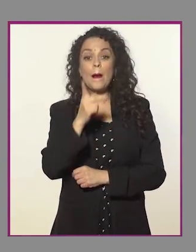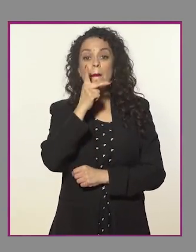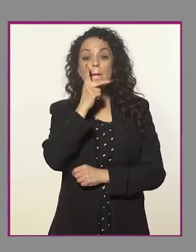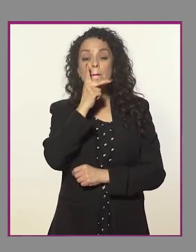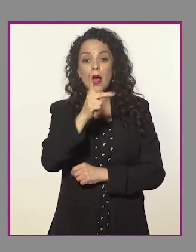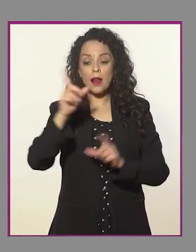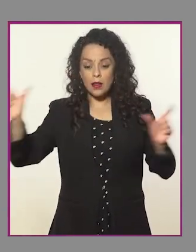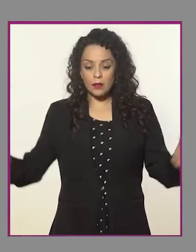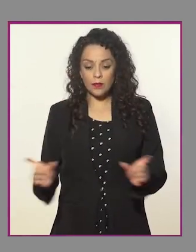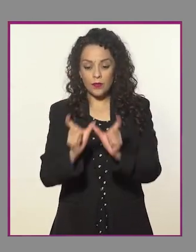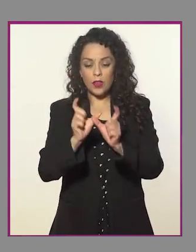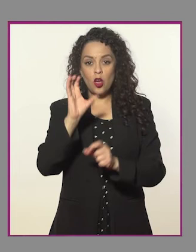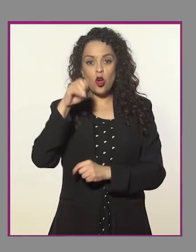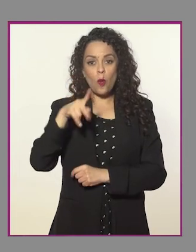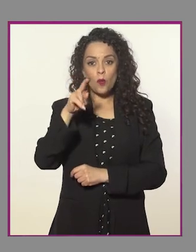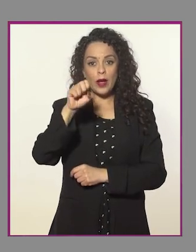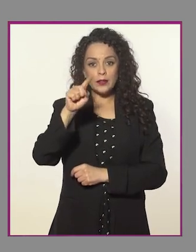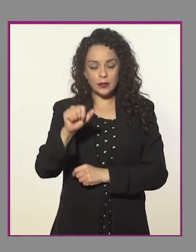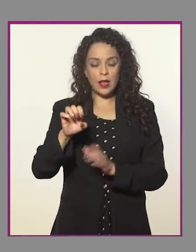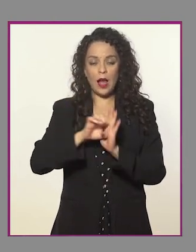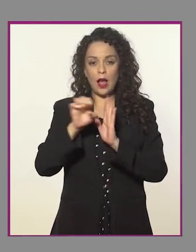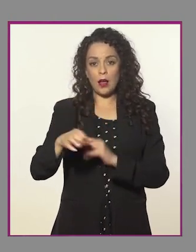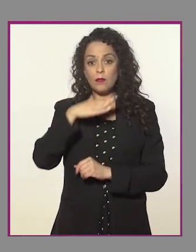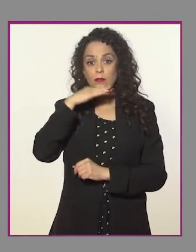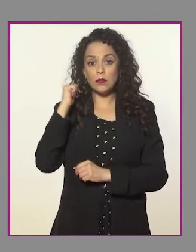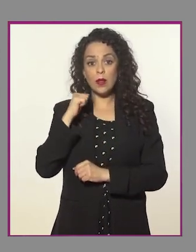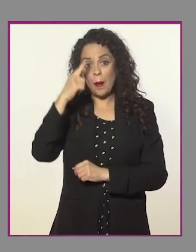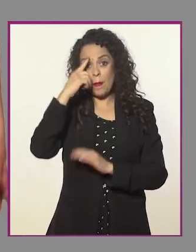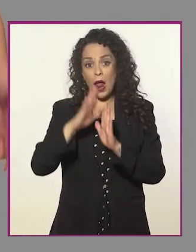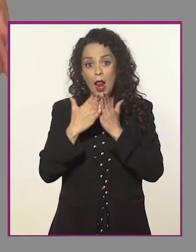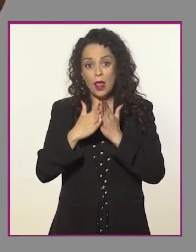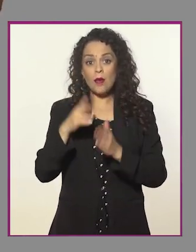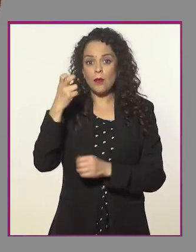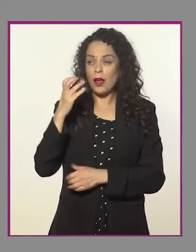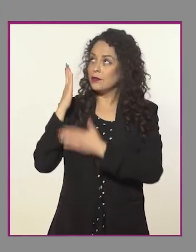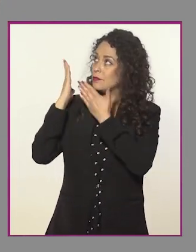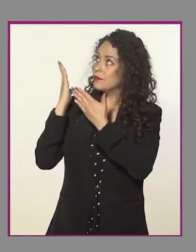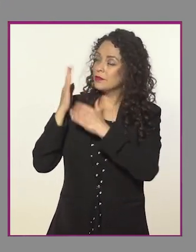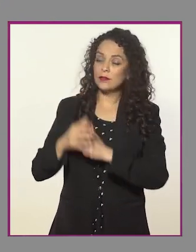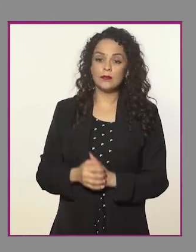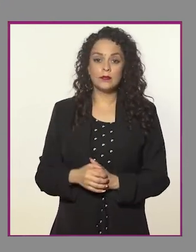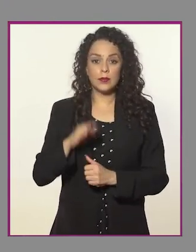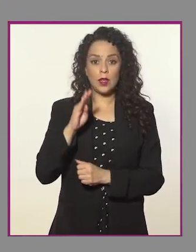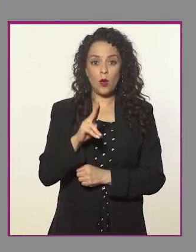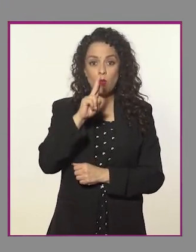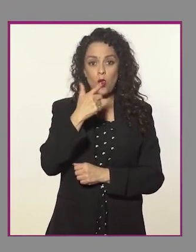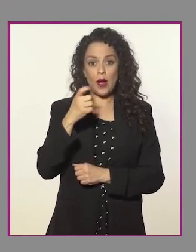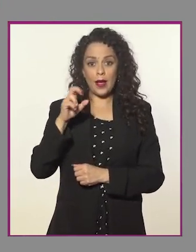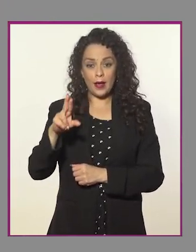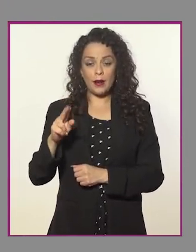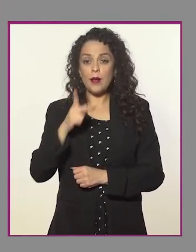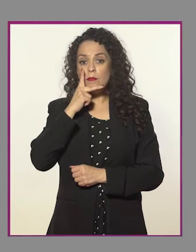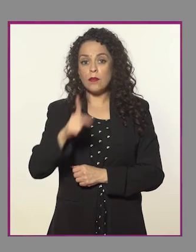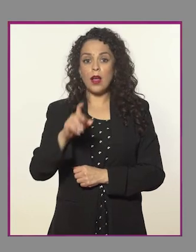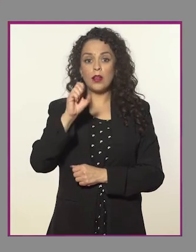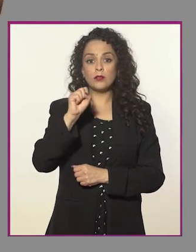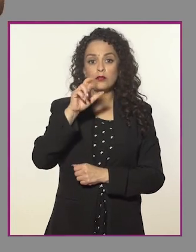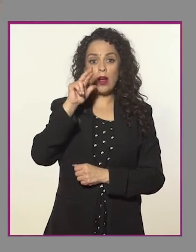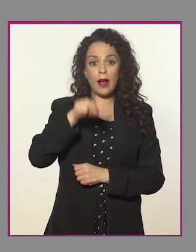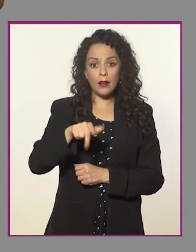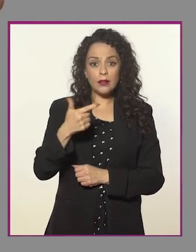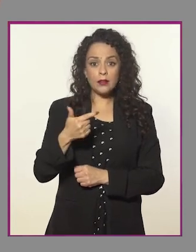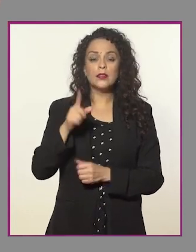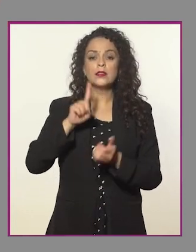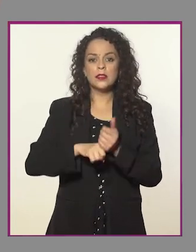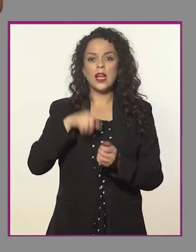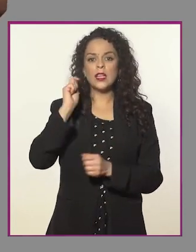Por ejemplo, en alemán, la palabra para libro es Bücher. La combinación de Bücher con la palabra Schrank nos